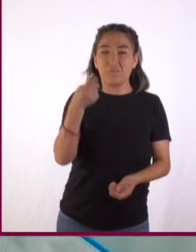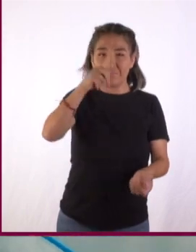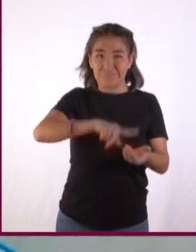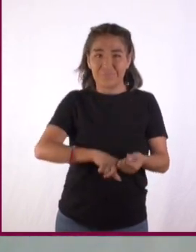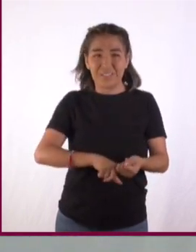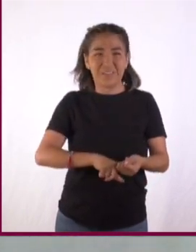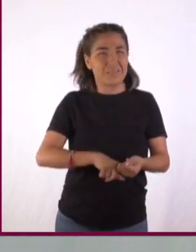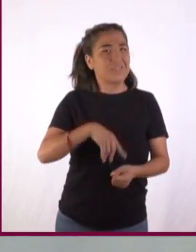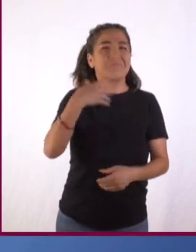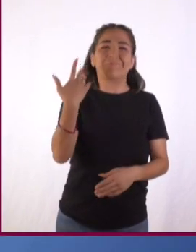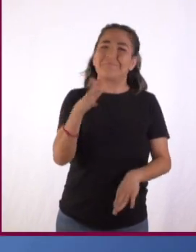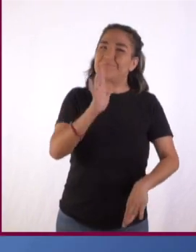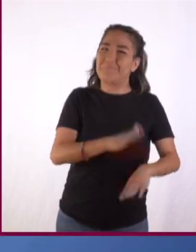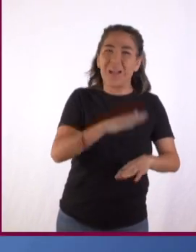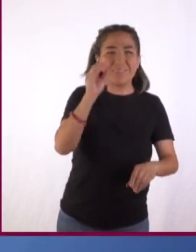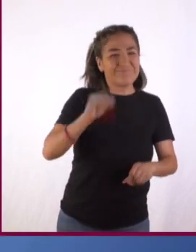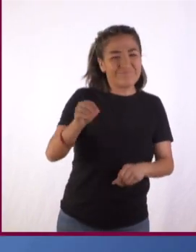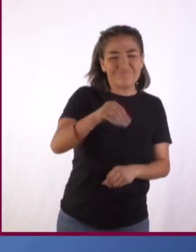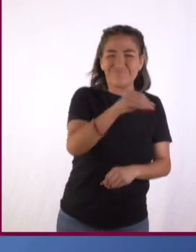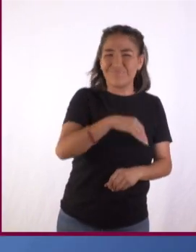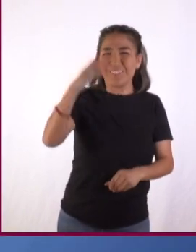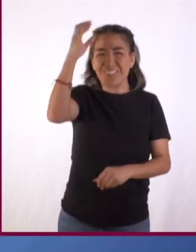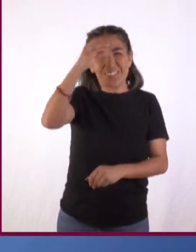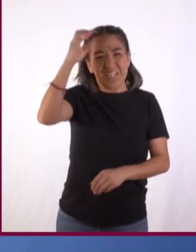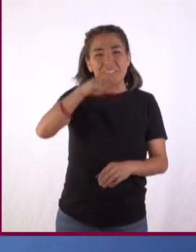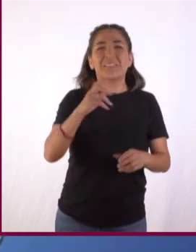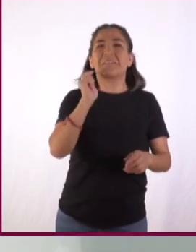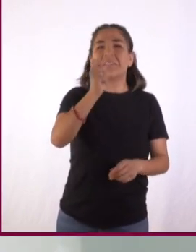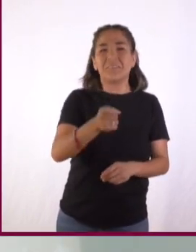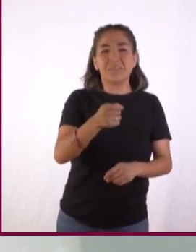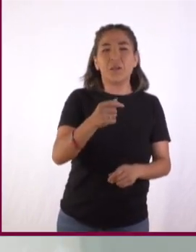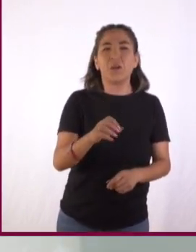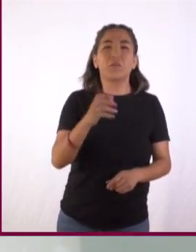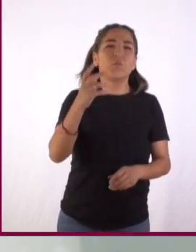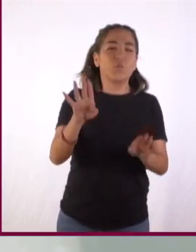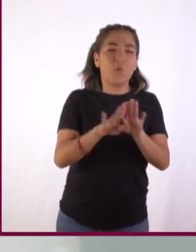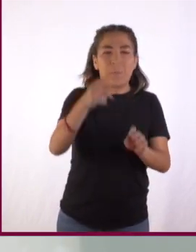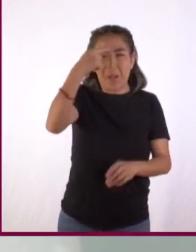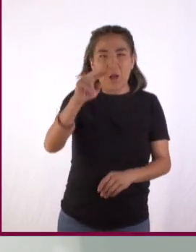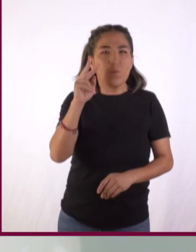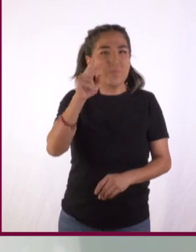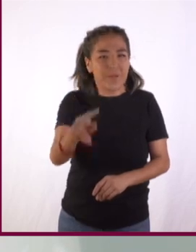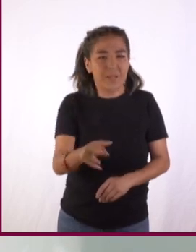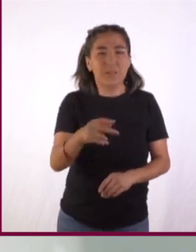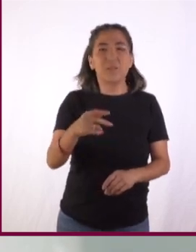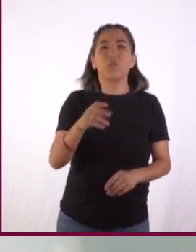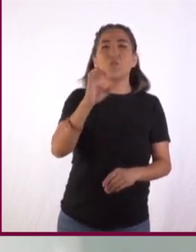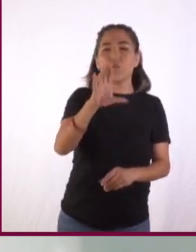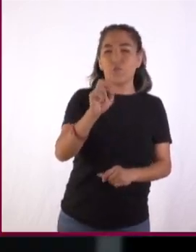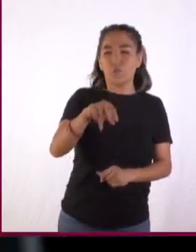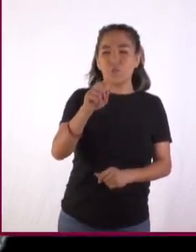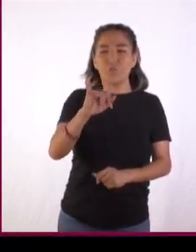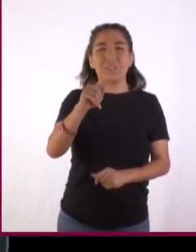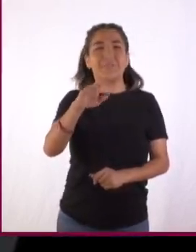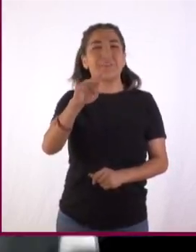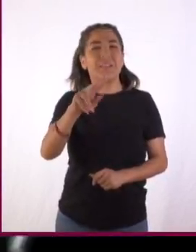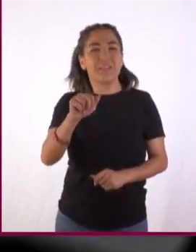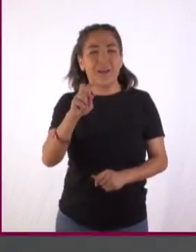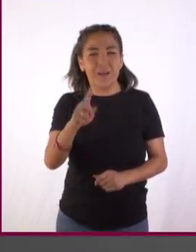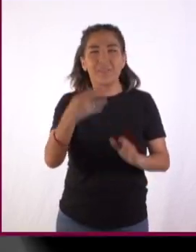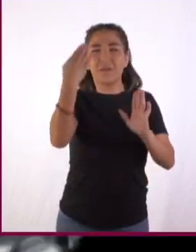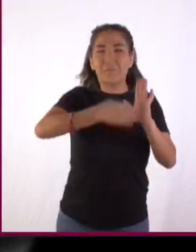economía, pero en realidad está en más áreas de la ciencia. Tenemos la histéresis óptica, de superconductividad,